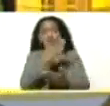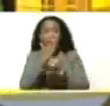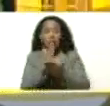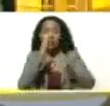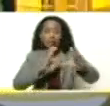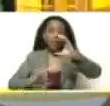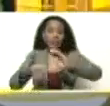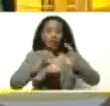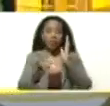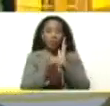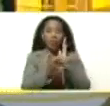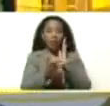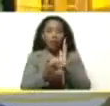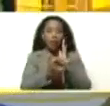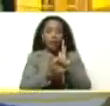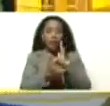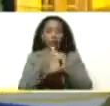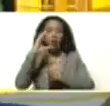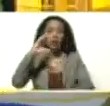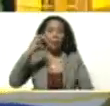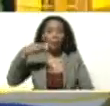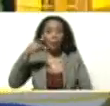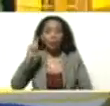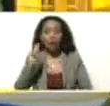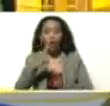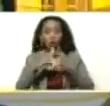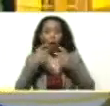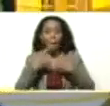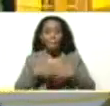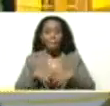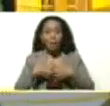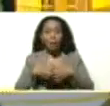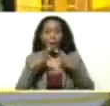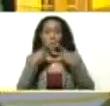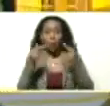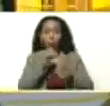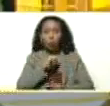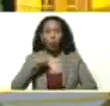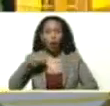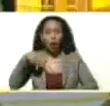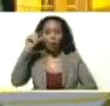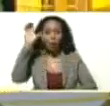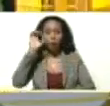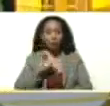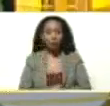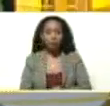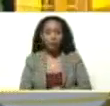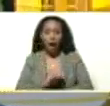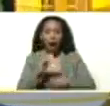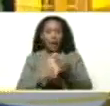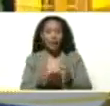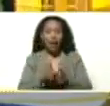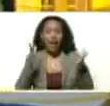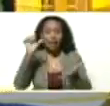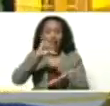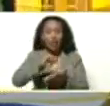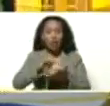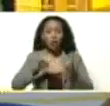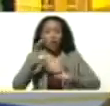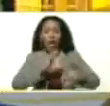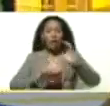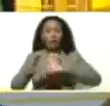científica y técnica de los CPT y de todas las empresas públicas y privadas del país. Crear un gran centro